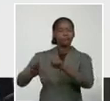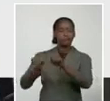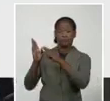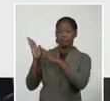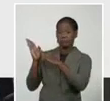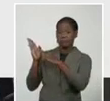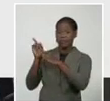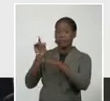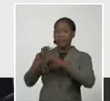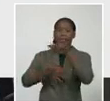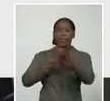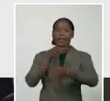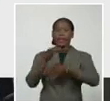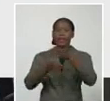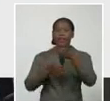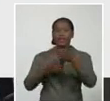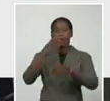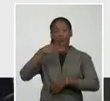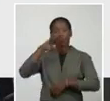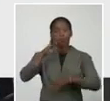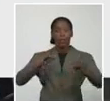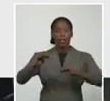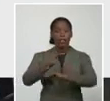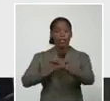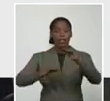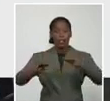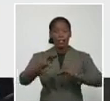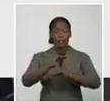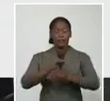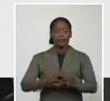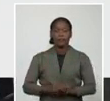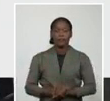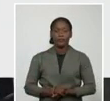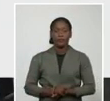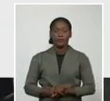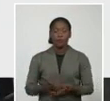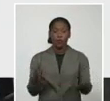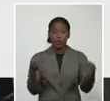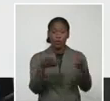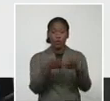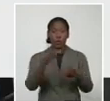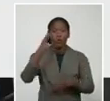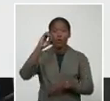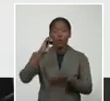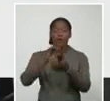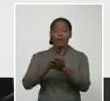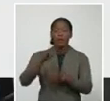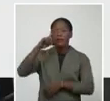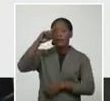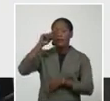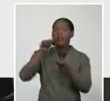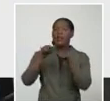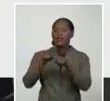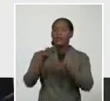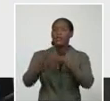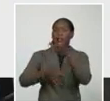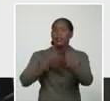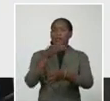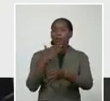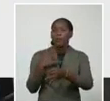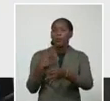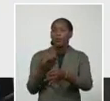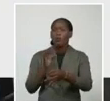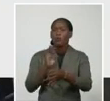de Cuba Debate. La OMS refuerza teoría que considera improbable origen del SARS-CoV-2 en